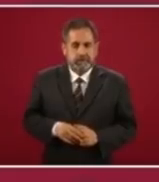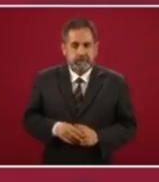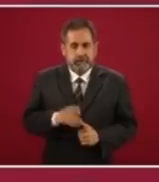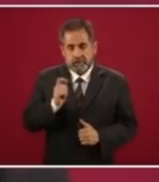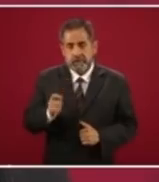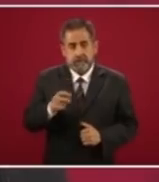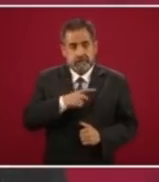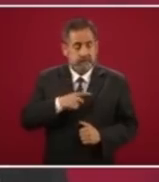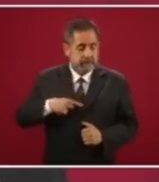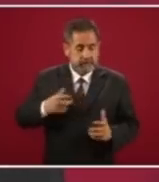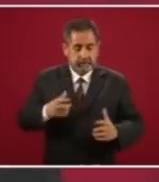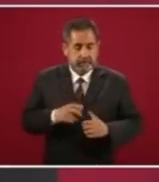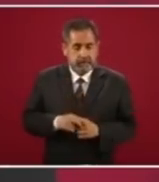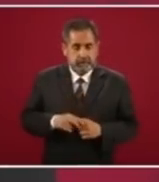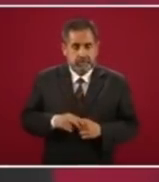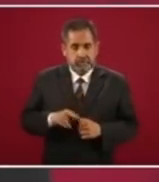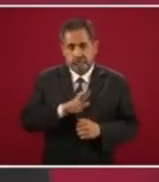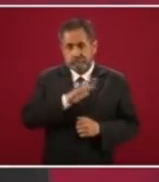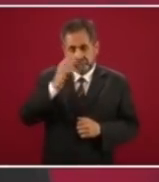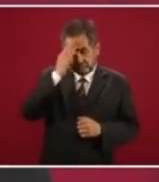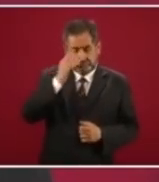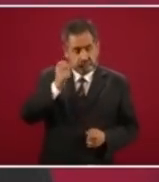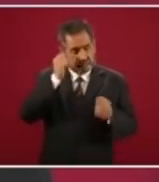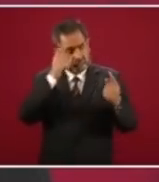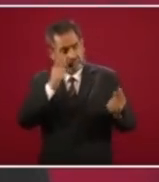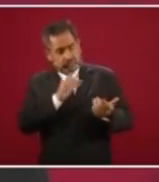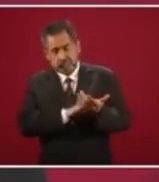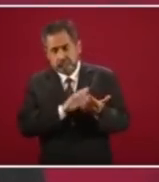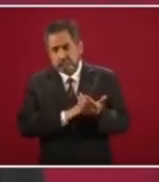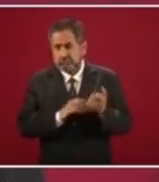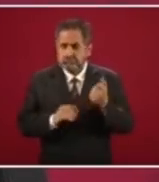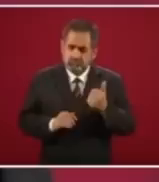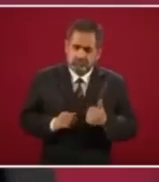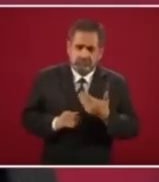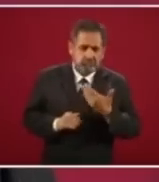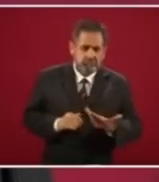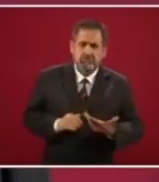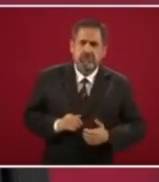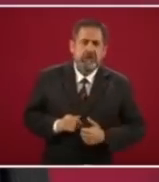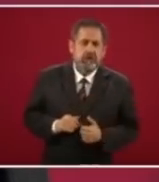lo tenemos que reconocer, porque